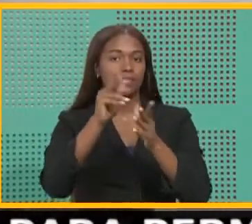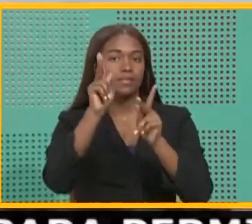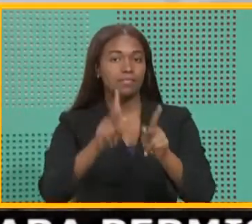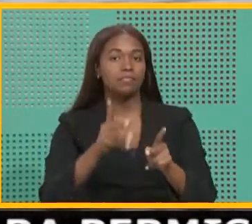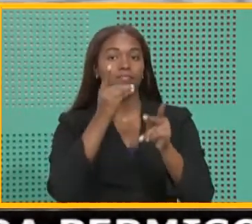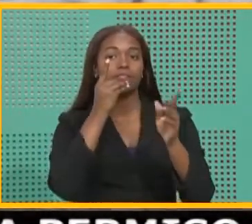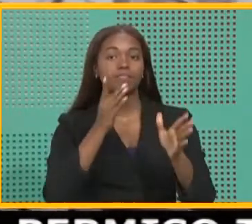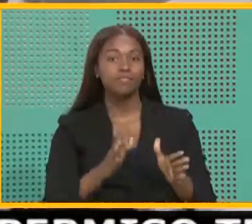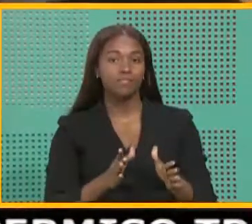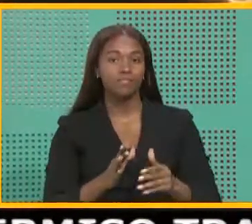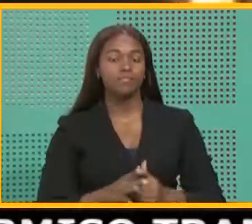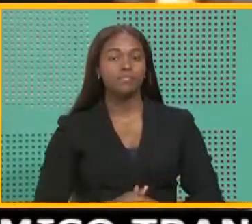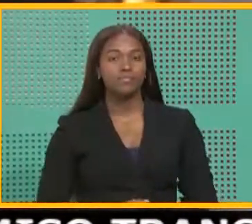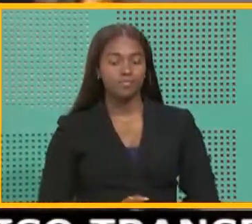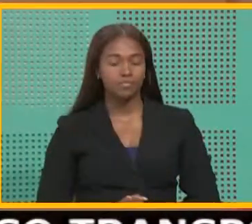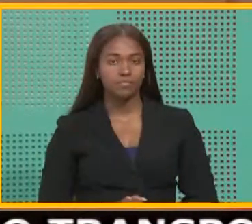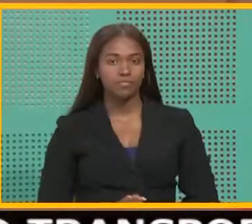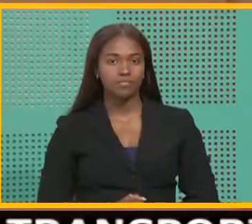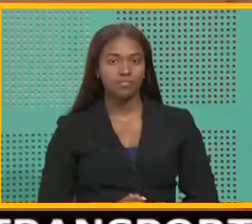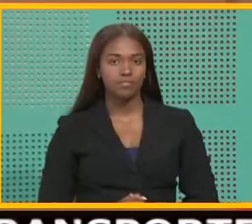dominicanos.